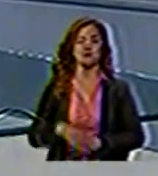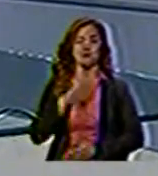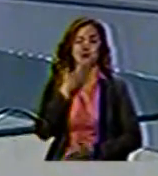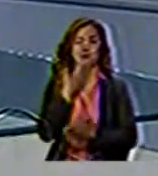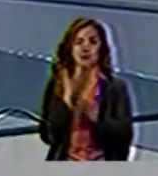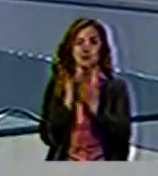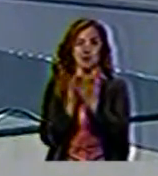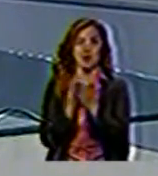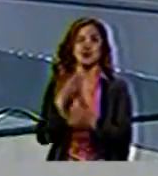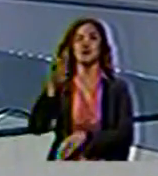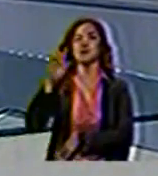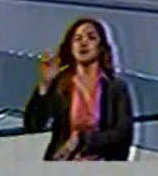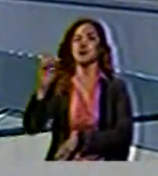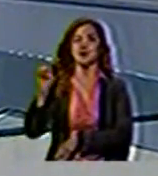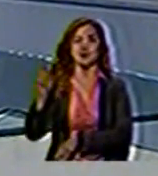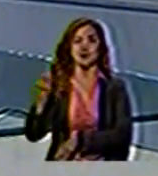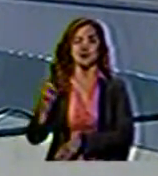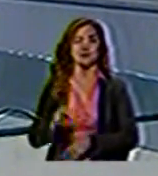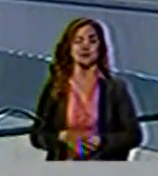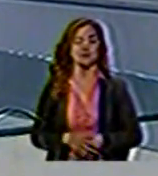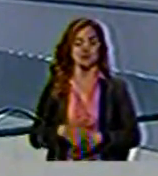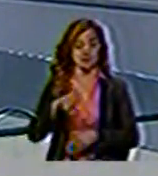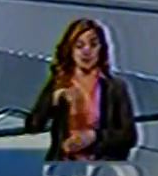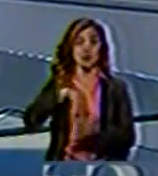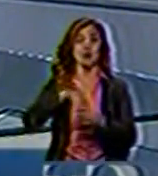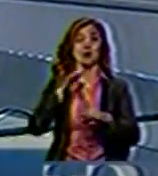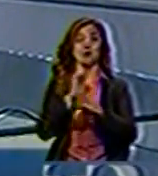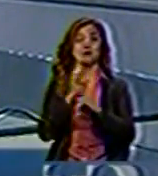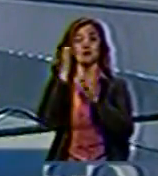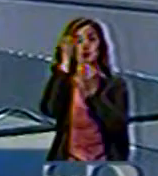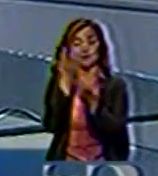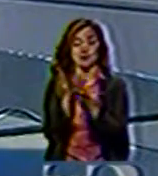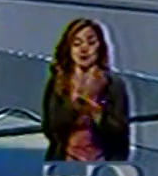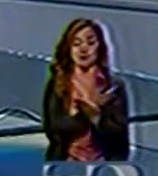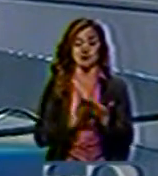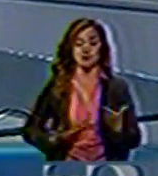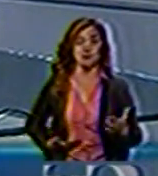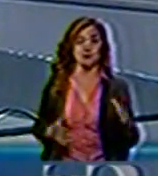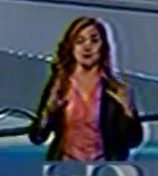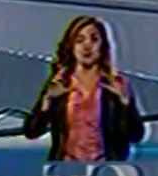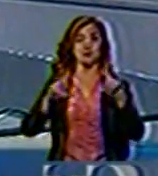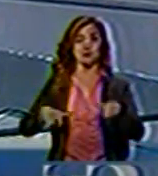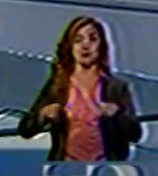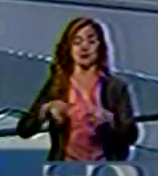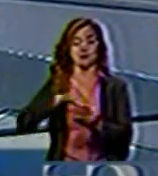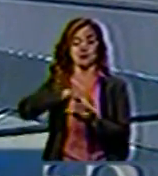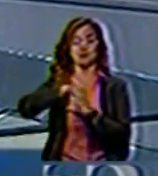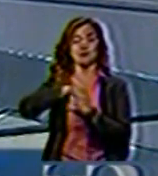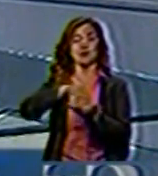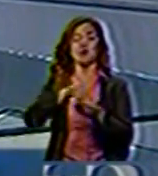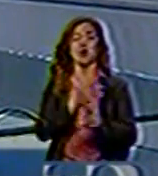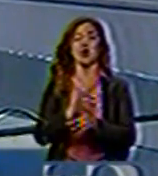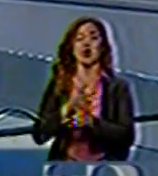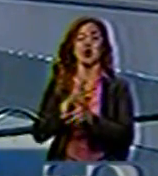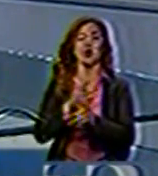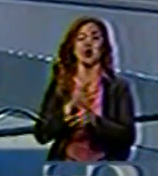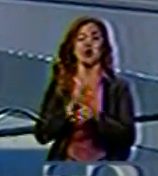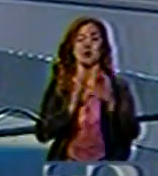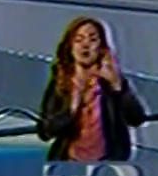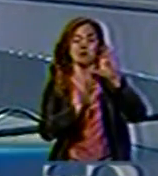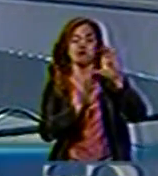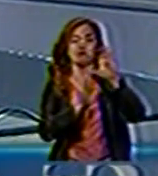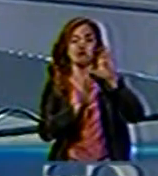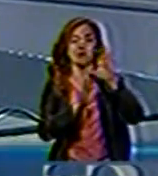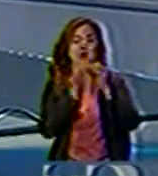Muchísimas gracias, Belén, por la información. De vuelta en nuestro país, le contamos que el presidente Lenín Moreno y los miembros del Consejo de Participación